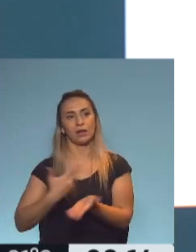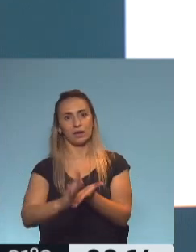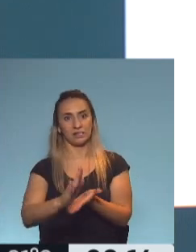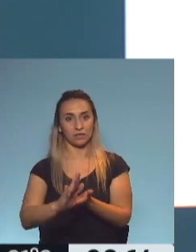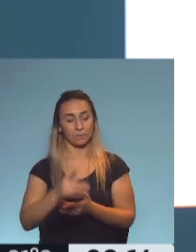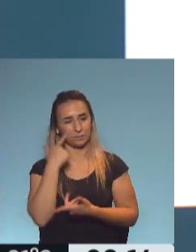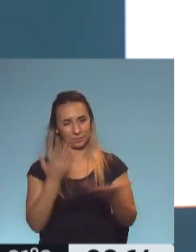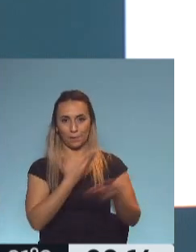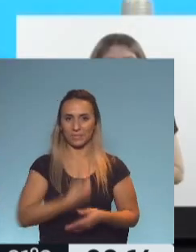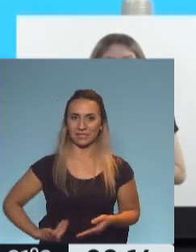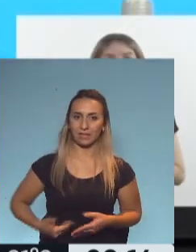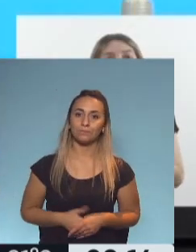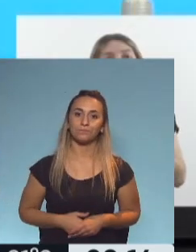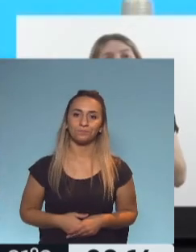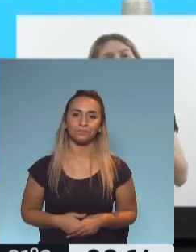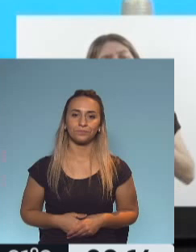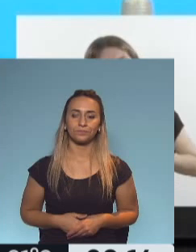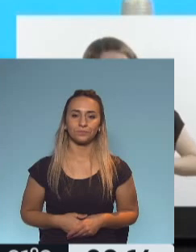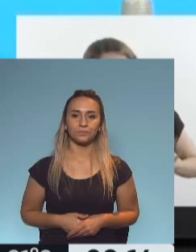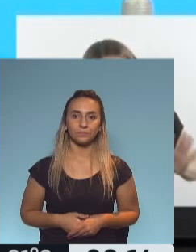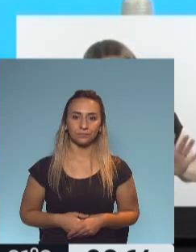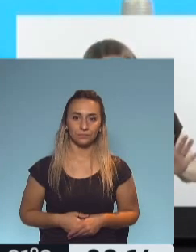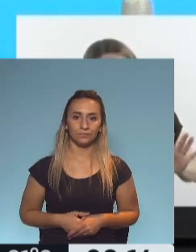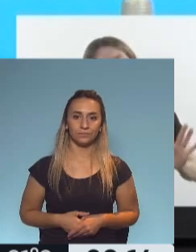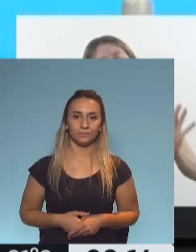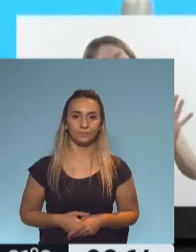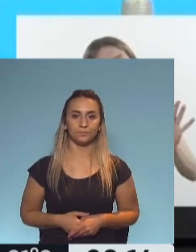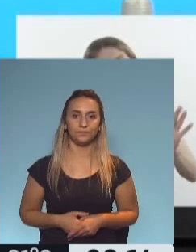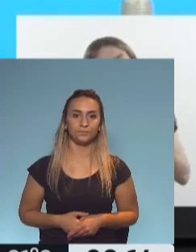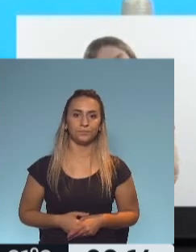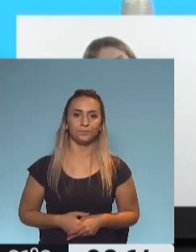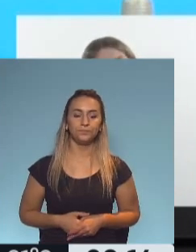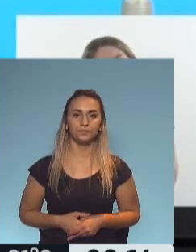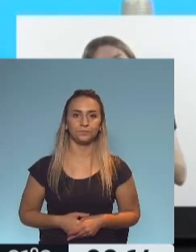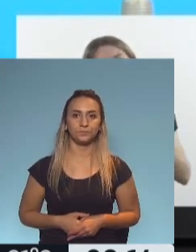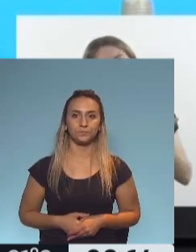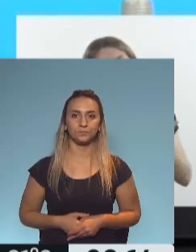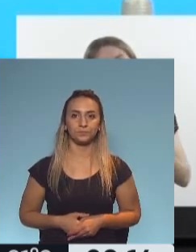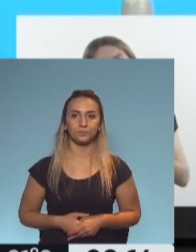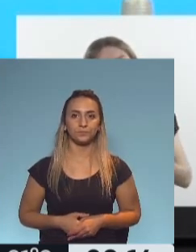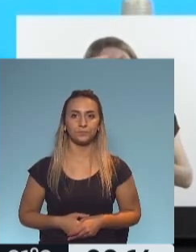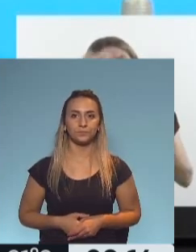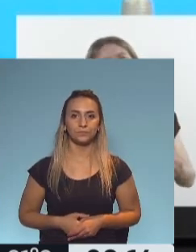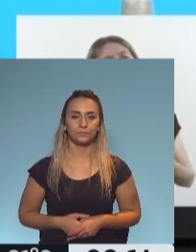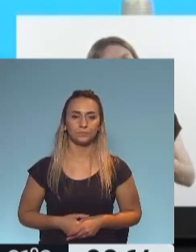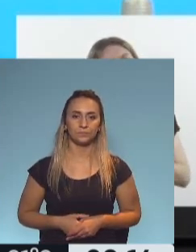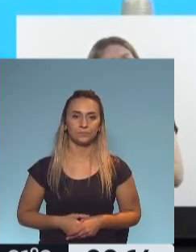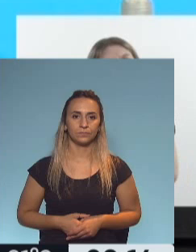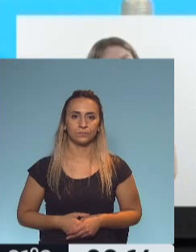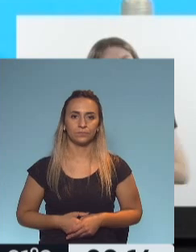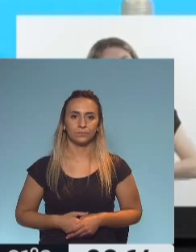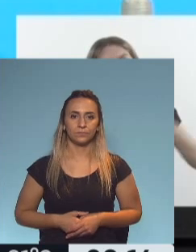Alberto Fernández. Mucha tranquilidad, mucha certeza de que estamos haciendo lo que corresponde,